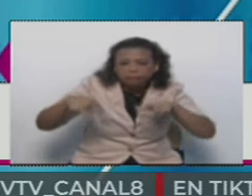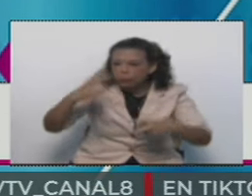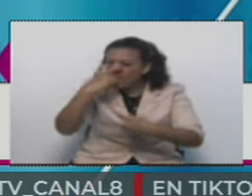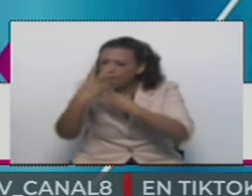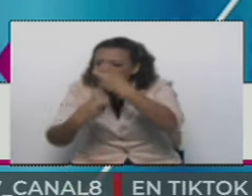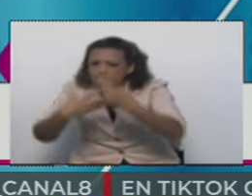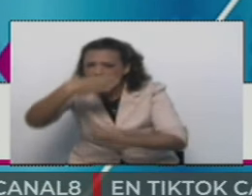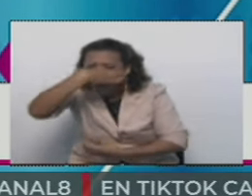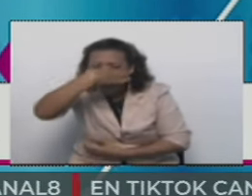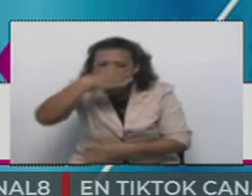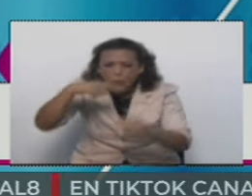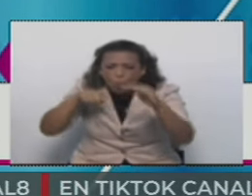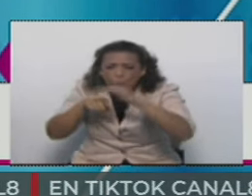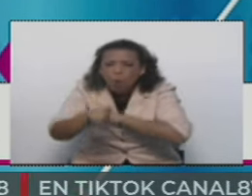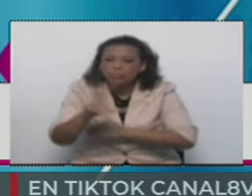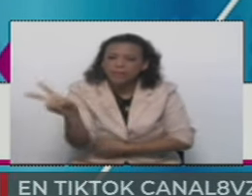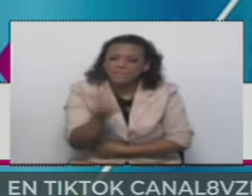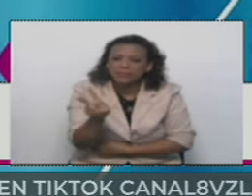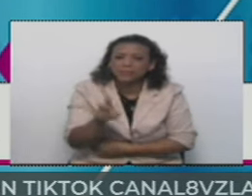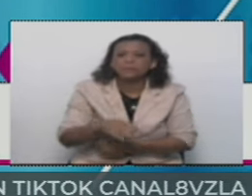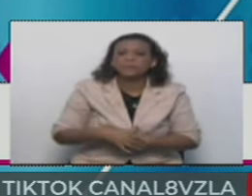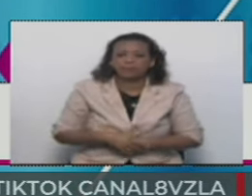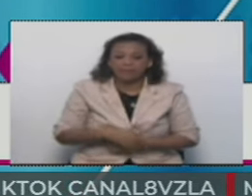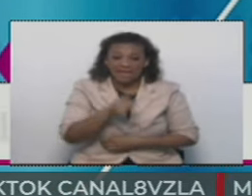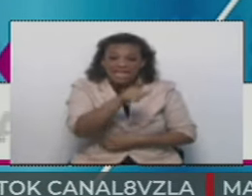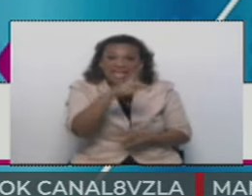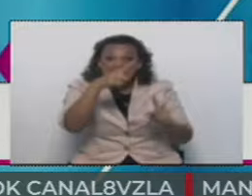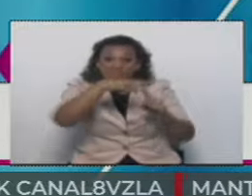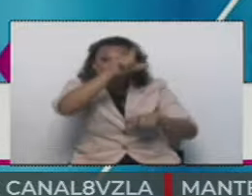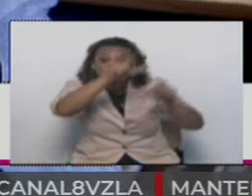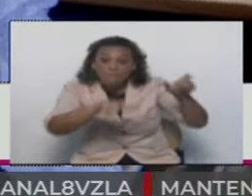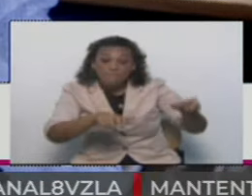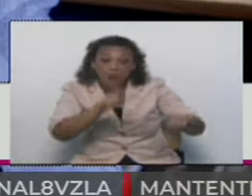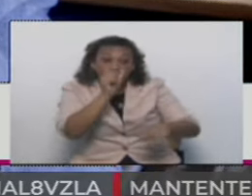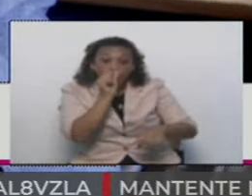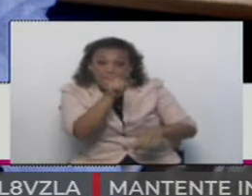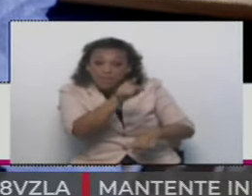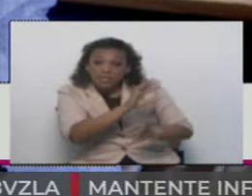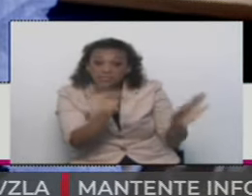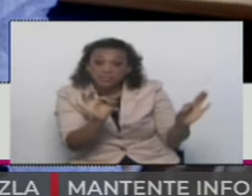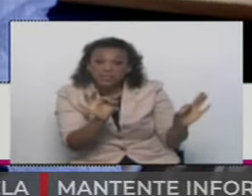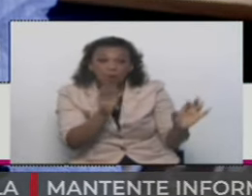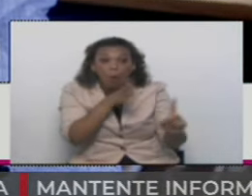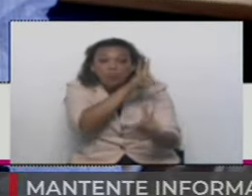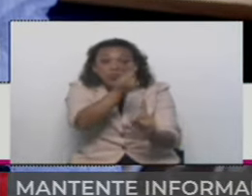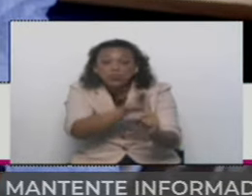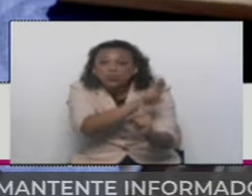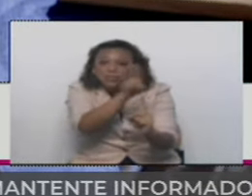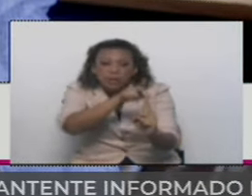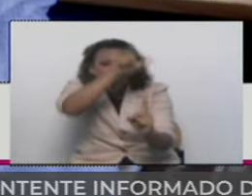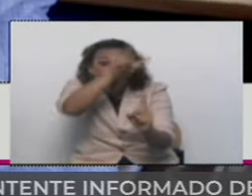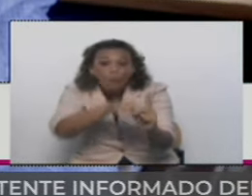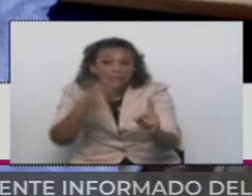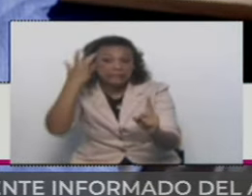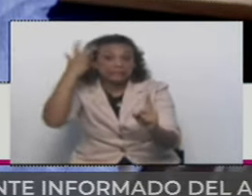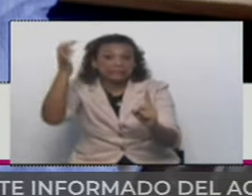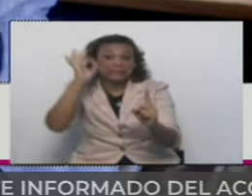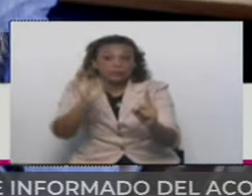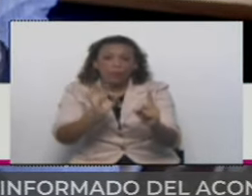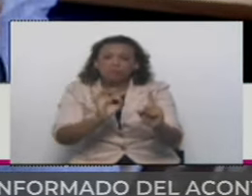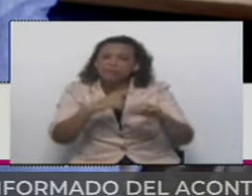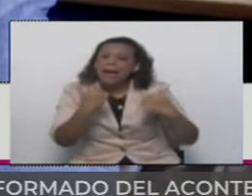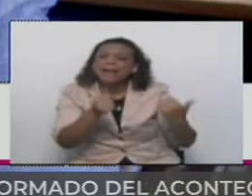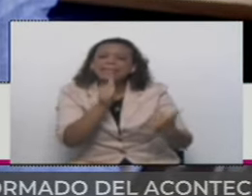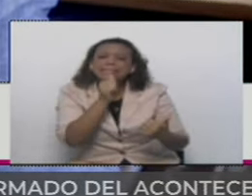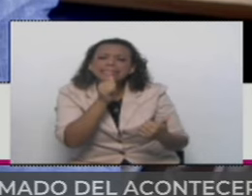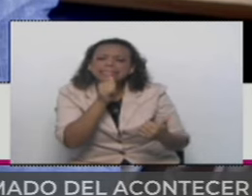terroristas contra Venezuela. Y ese equipo se lo llevaron y lo siguen utilizando. Porque detrás de todo esto hay una